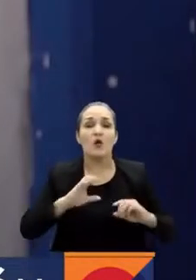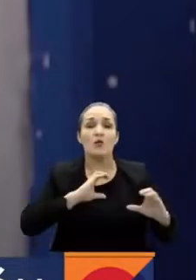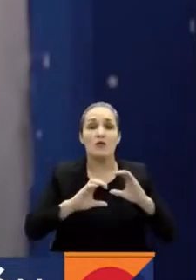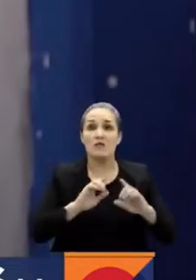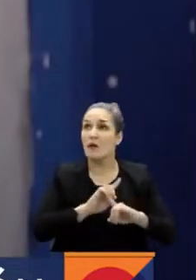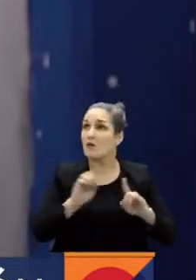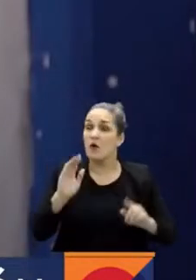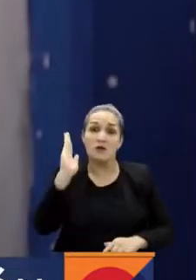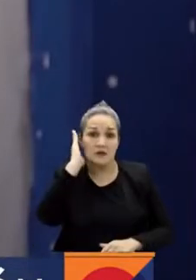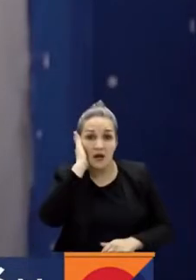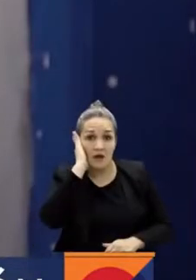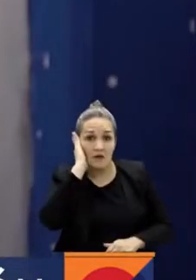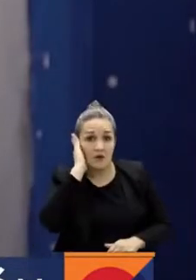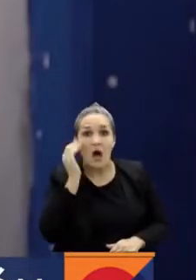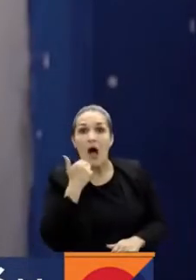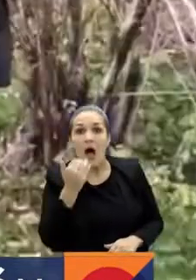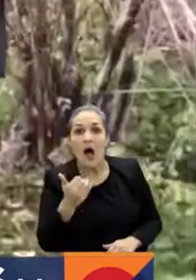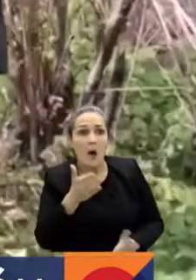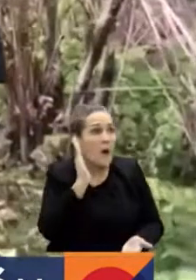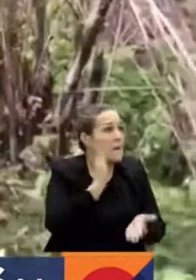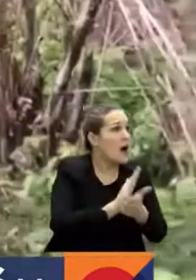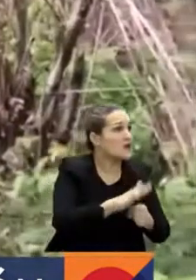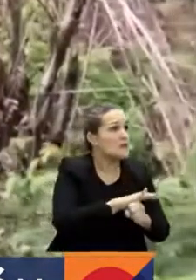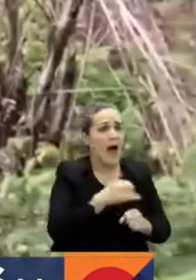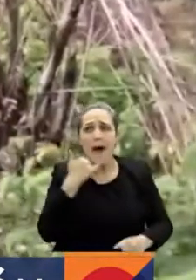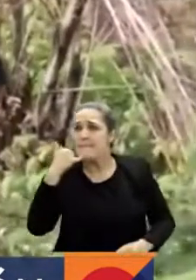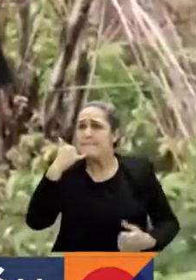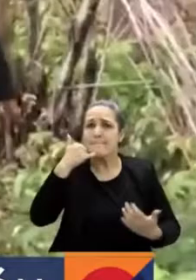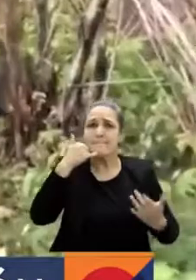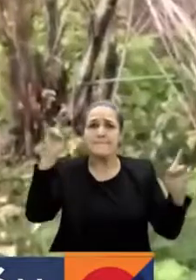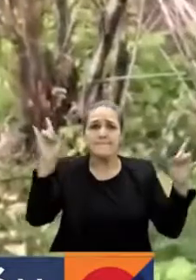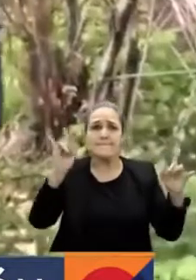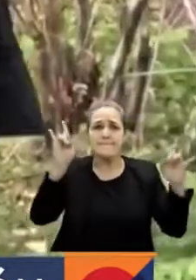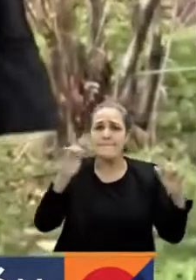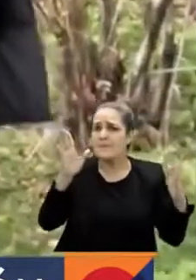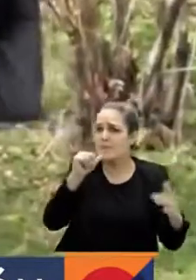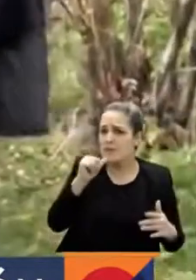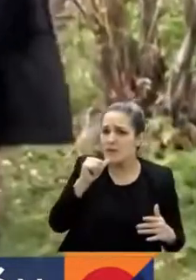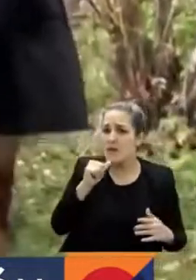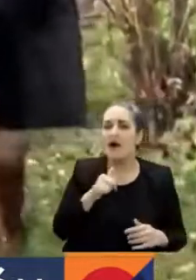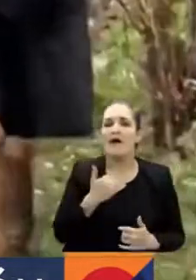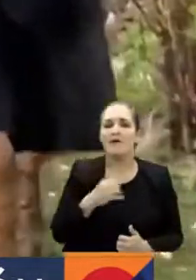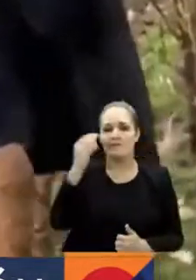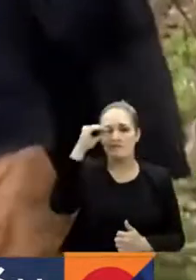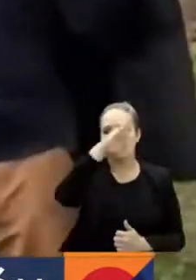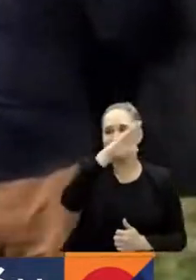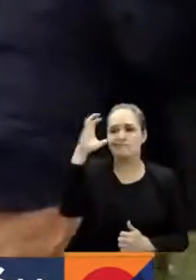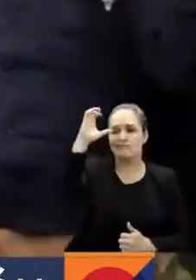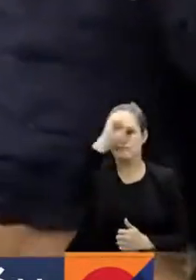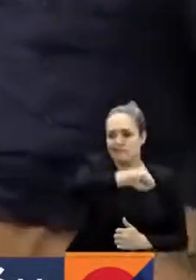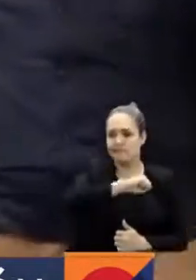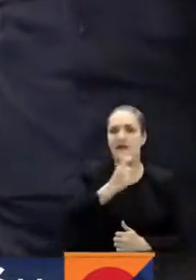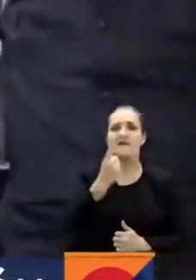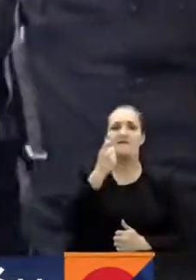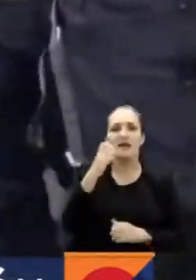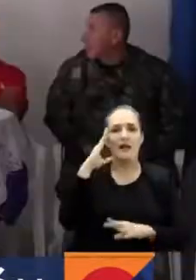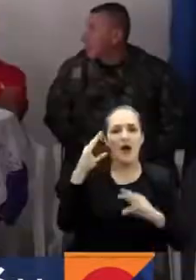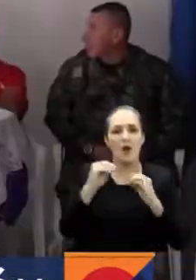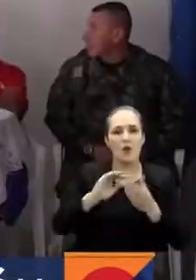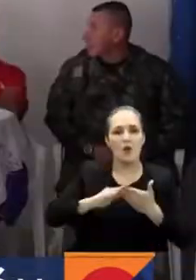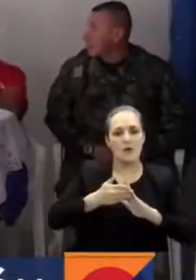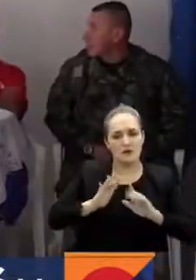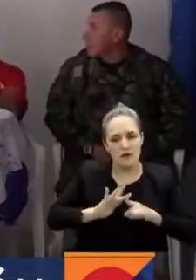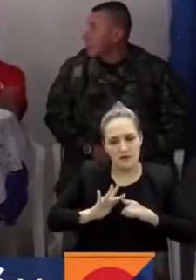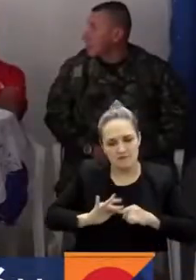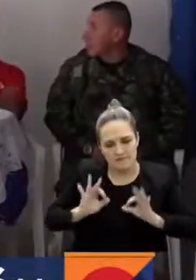señal de teléfono para reportar algo que llegue a pasar. Para el presidente Gustavo Petro, el abandono de la región tiene que ver con el incumplimiento de los acuerdos de paz.